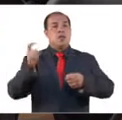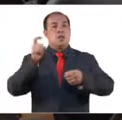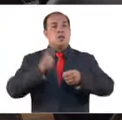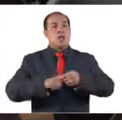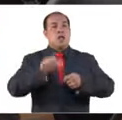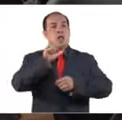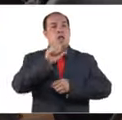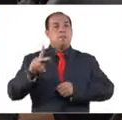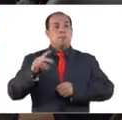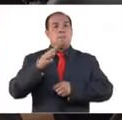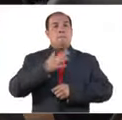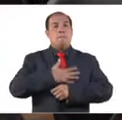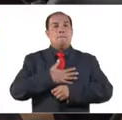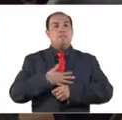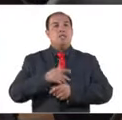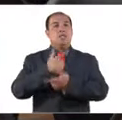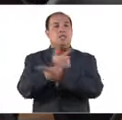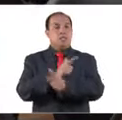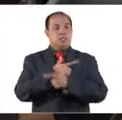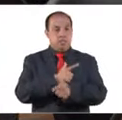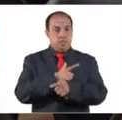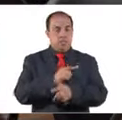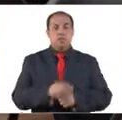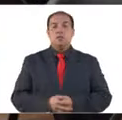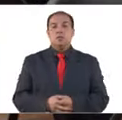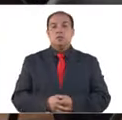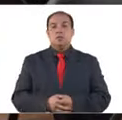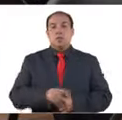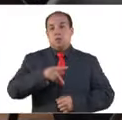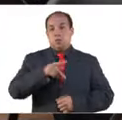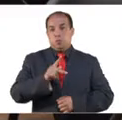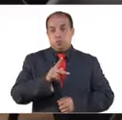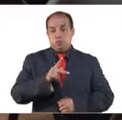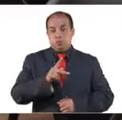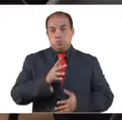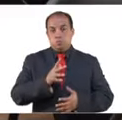Taxi, ¿no? Pero de alguna manera los mejores